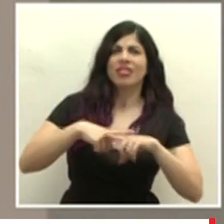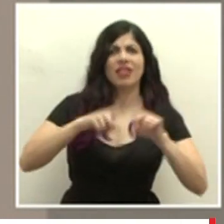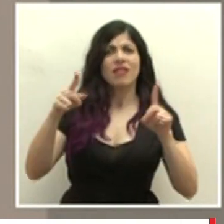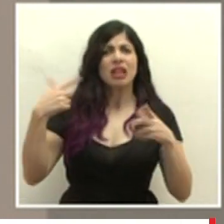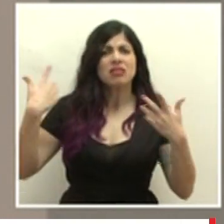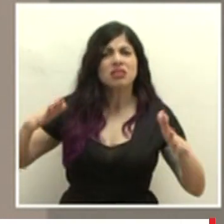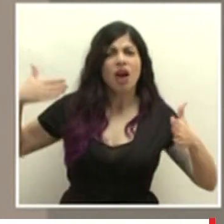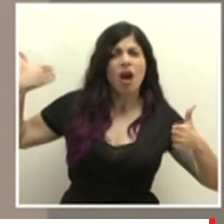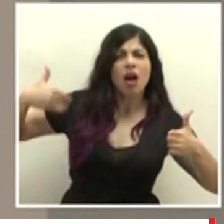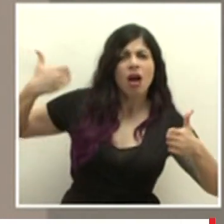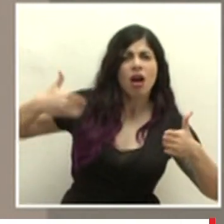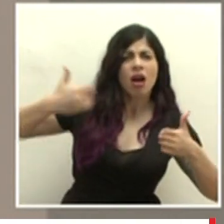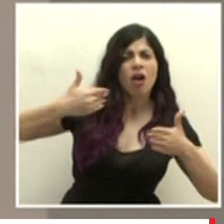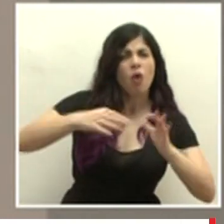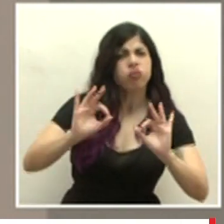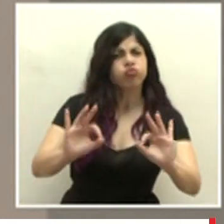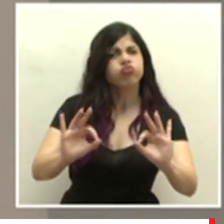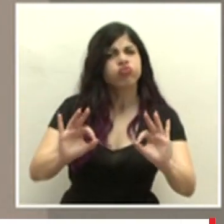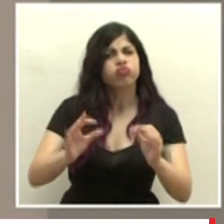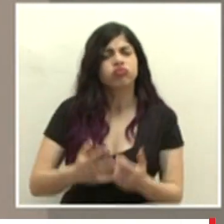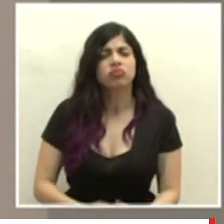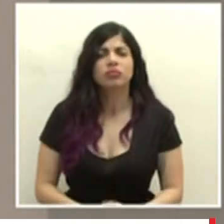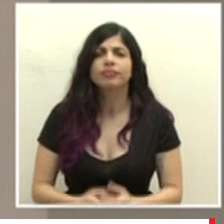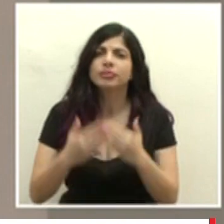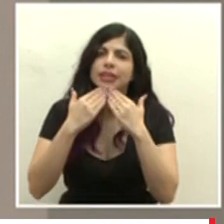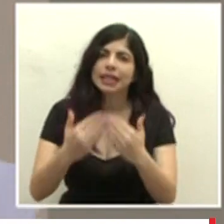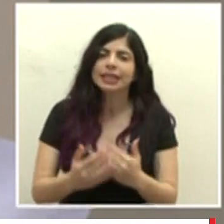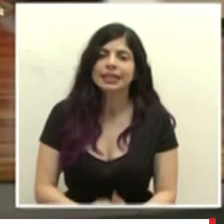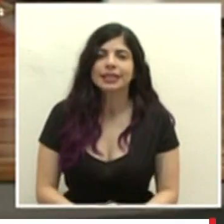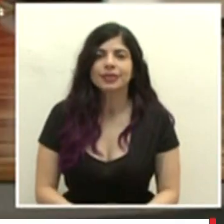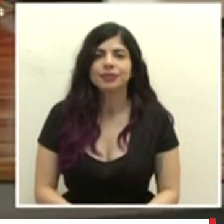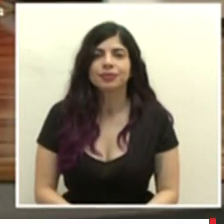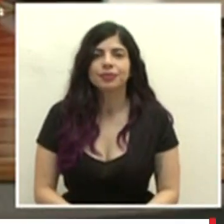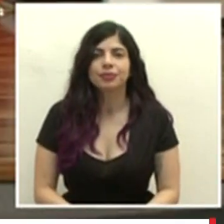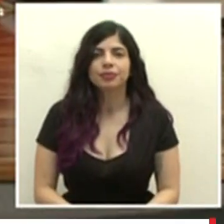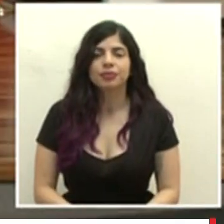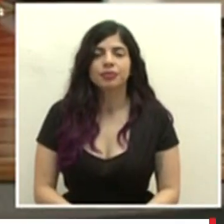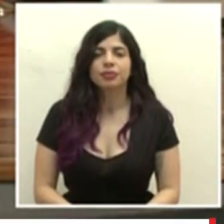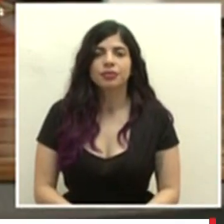haciendo muy, muy bien. Gracias.